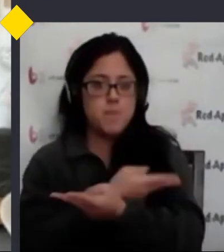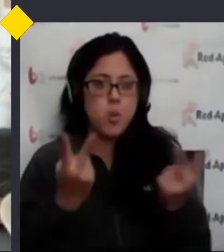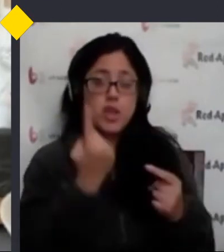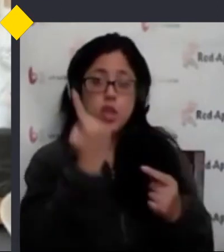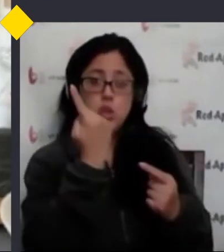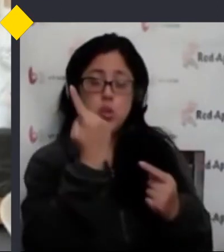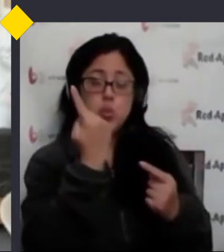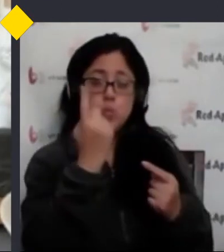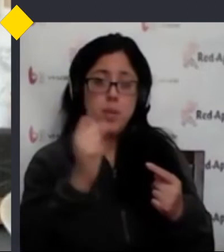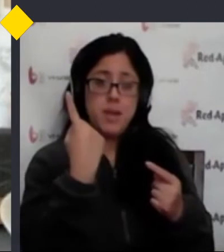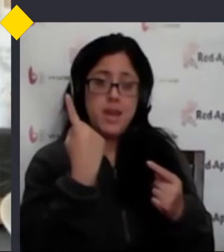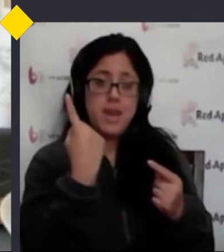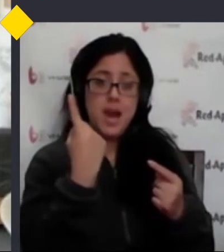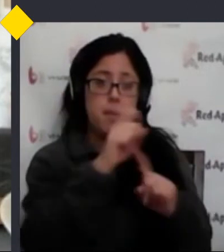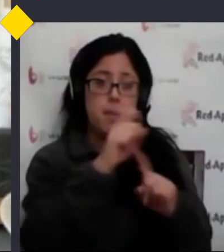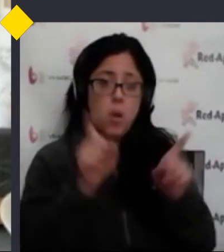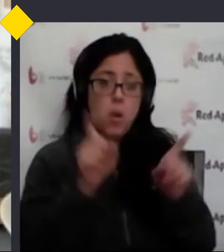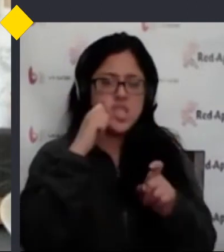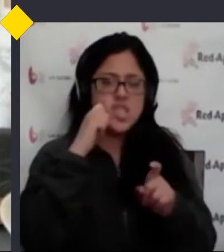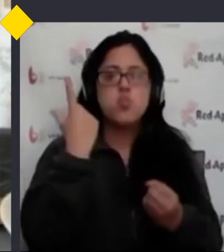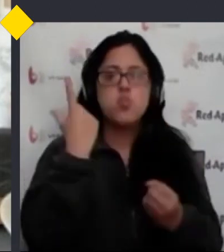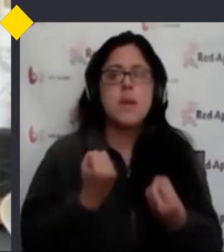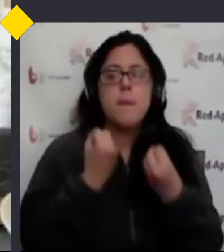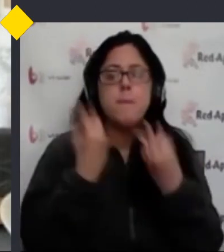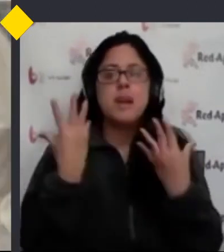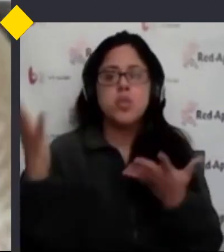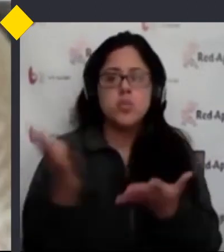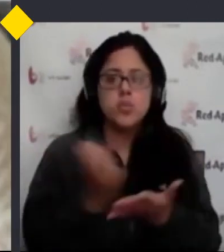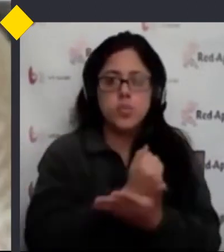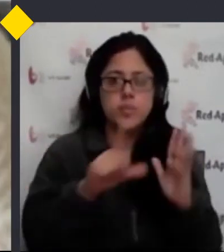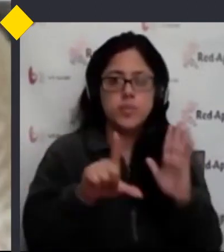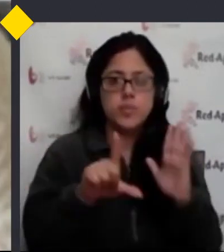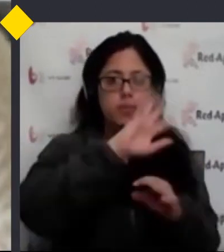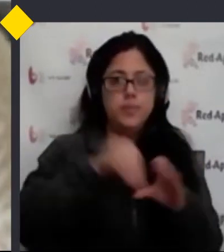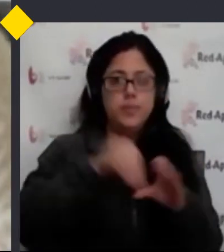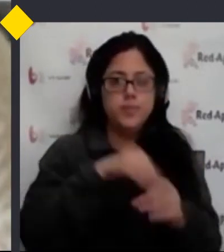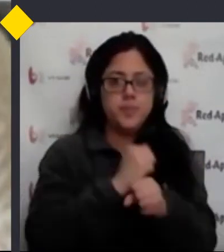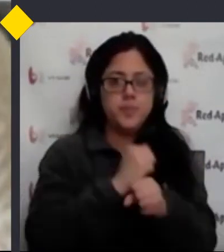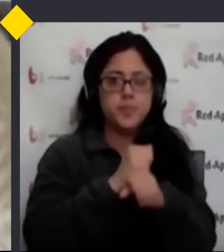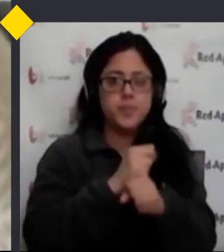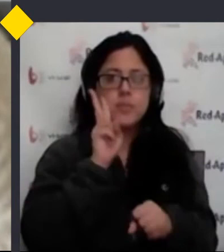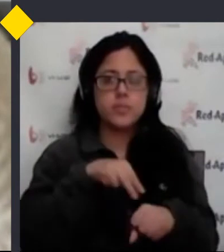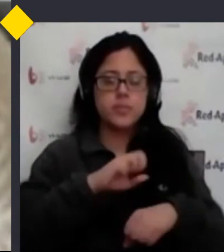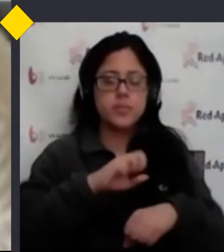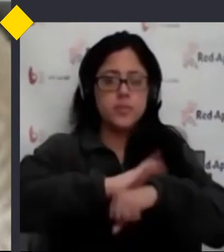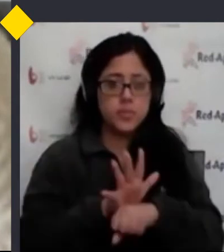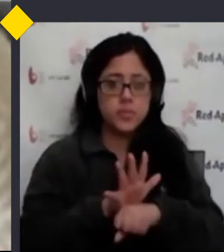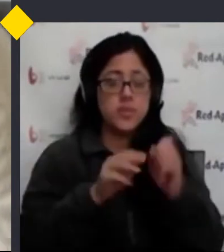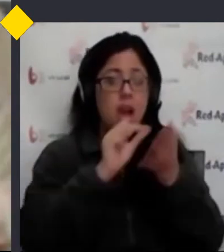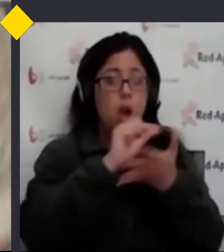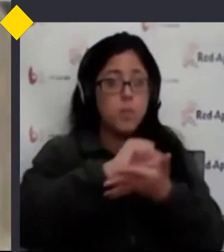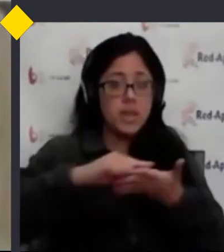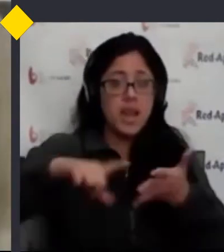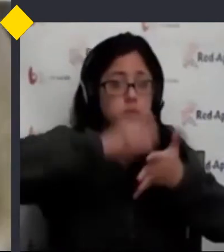primeras es ¿qué impacto ha logrado la ley de inclusión laboral en Chile sin COVID? ¿Aumentaron las contrataciones? ¿Mejoraron los indicadores